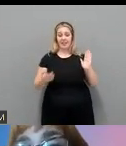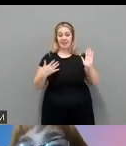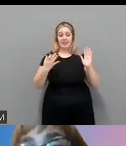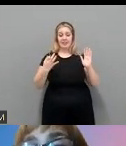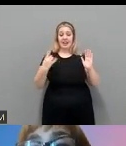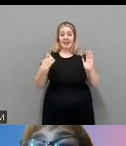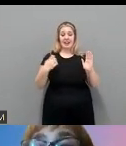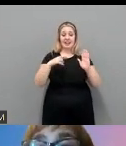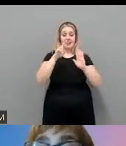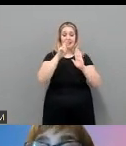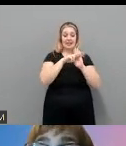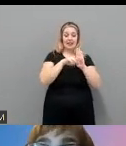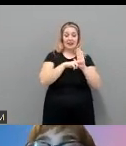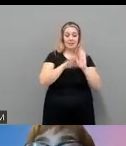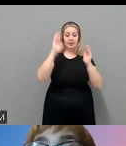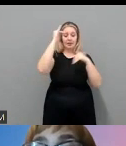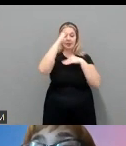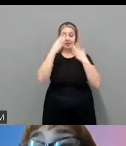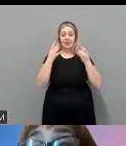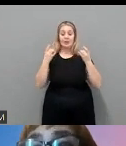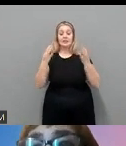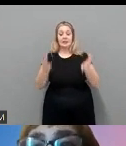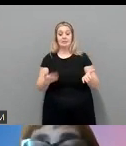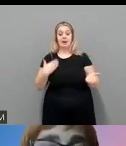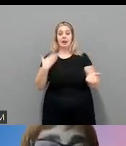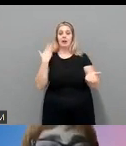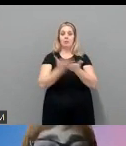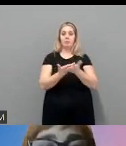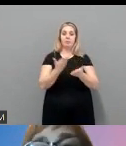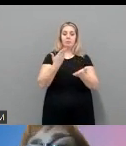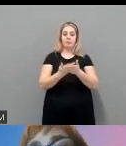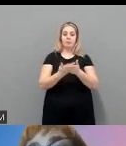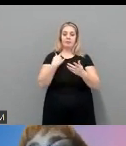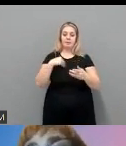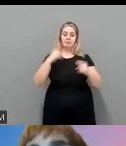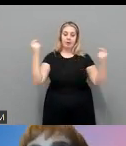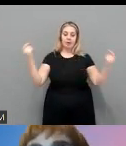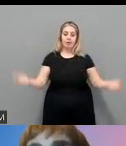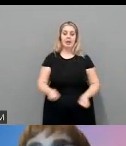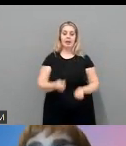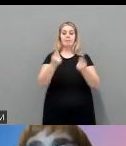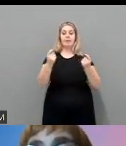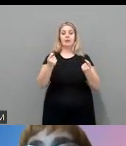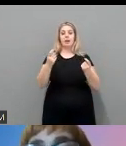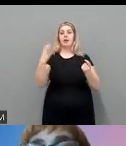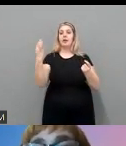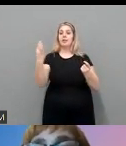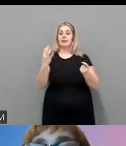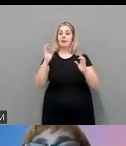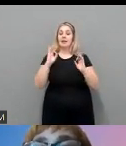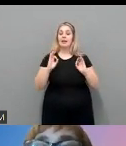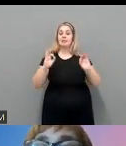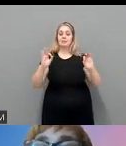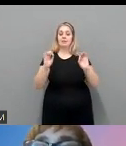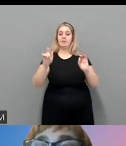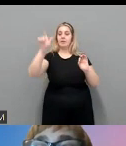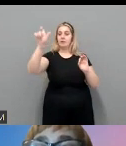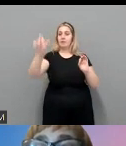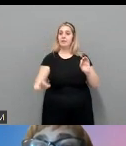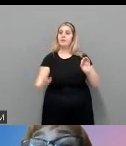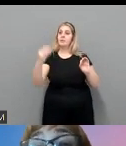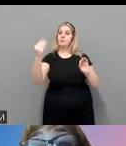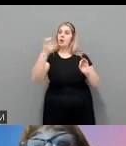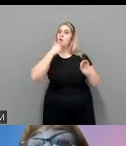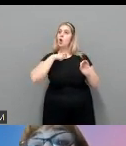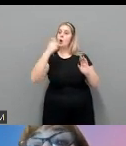reglamento de desarrollo de la atención temprana que estamos pidiendo con esta campaña se incluya específicamente la figura de la